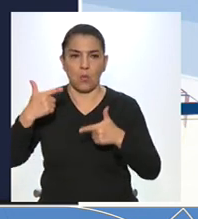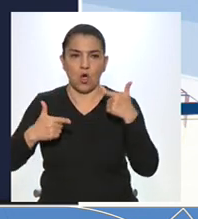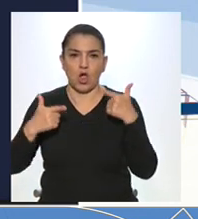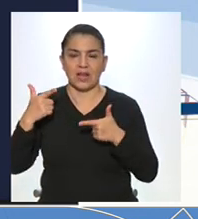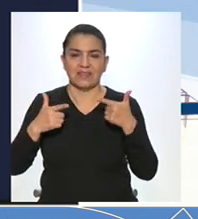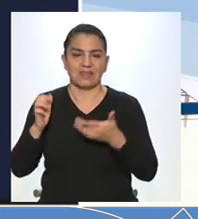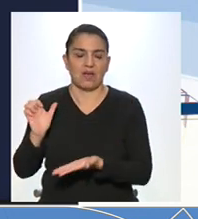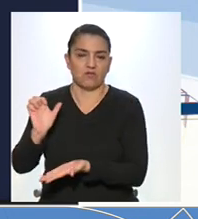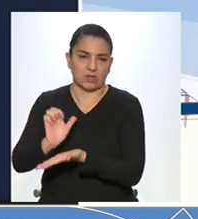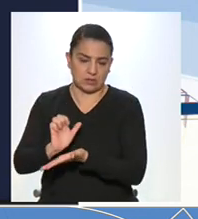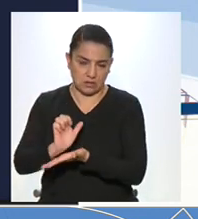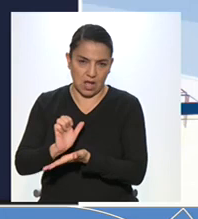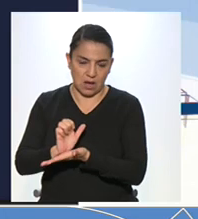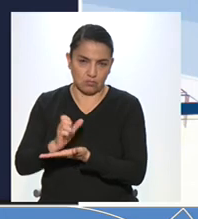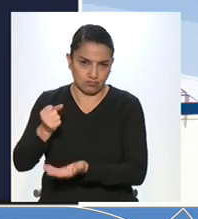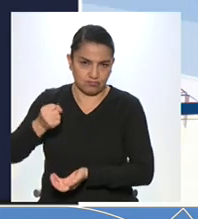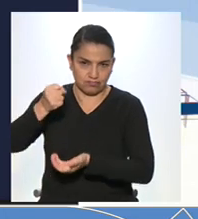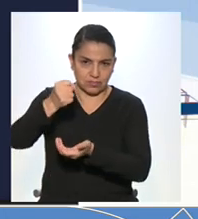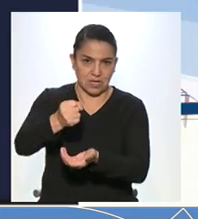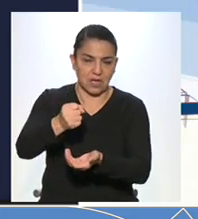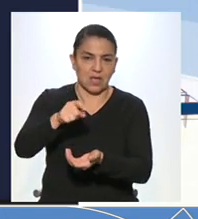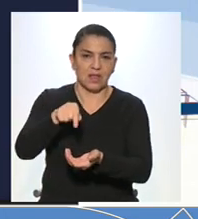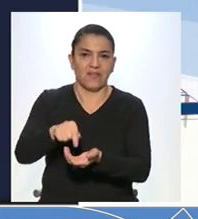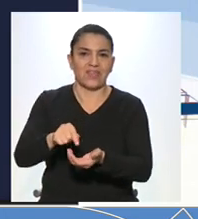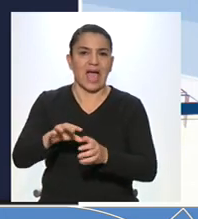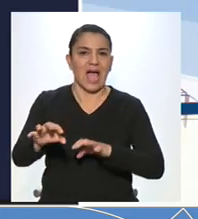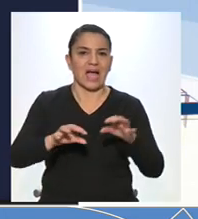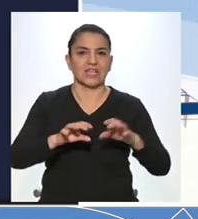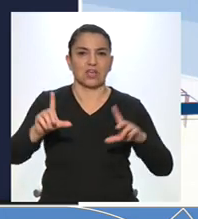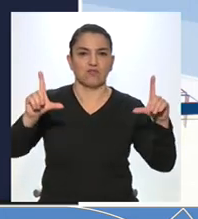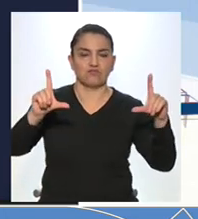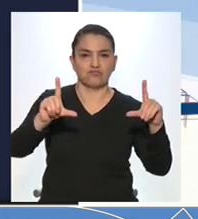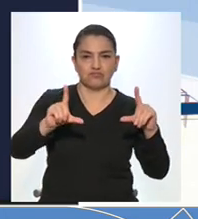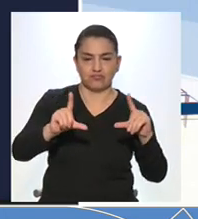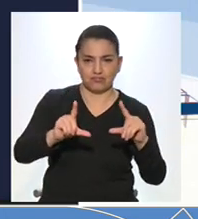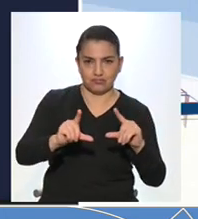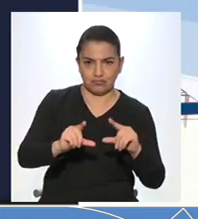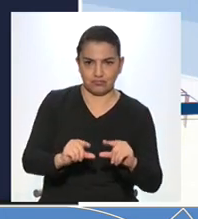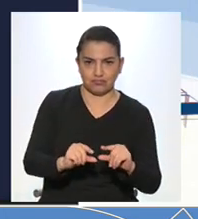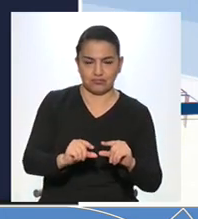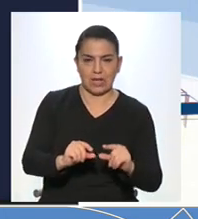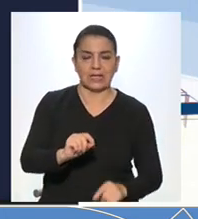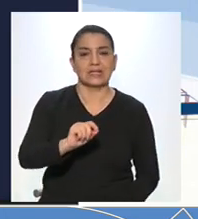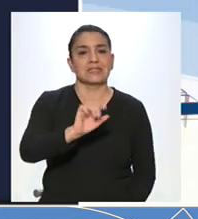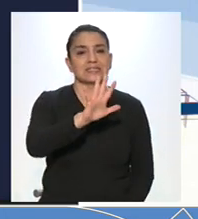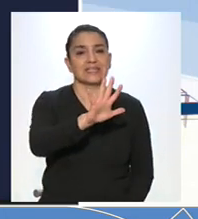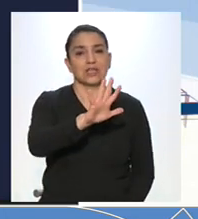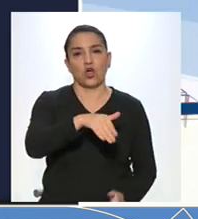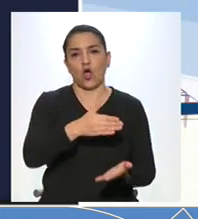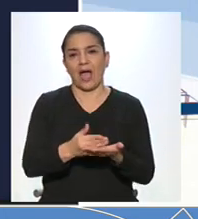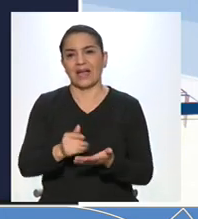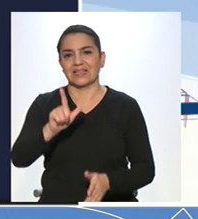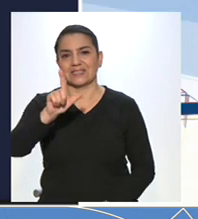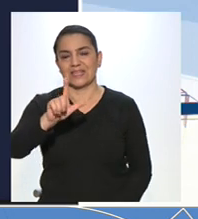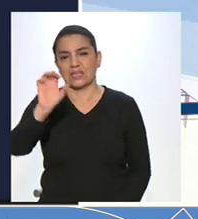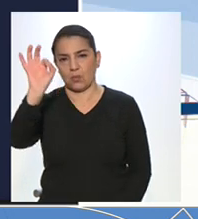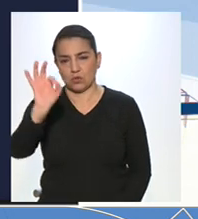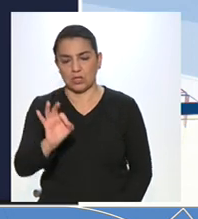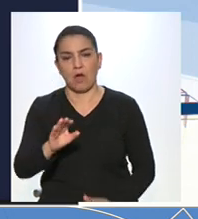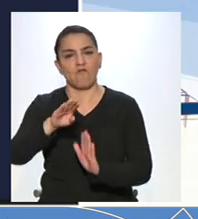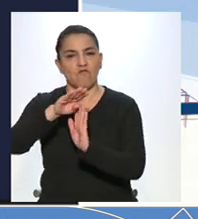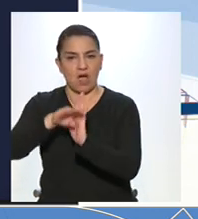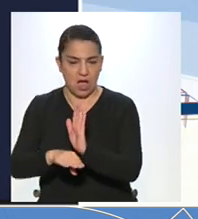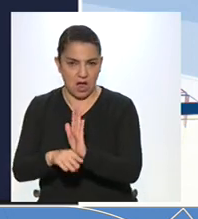la trayectoria previa, la actividad habría caído entre 5 y 7 puntos porcentuales adicionales en 2020, es decir,